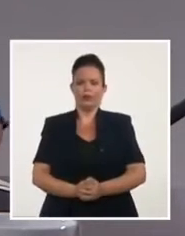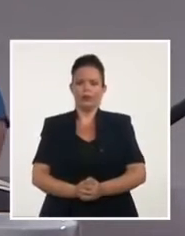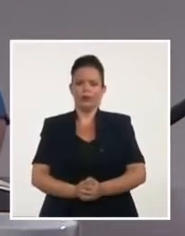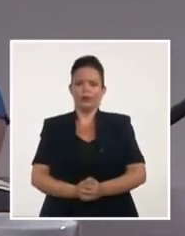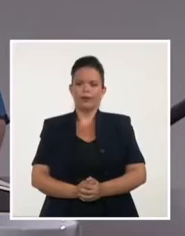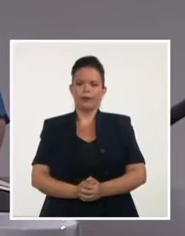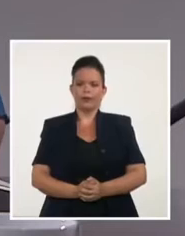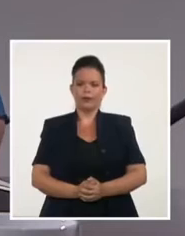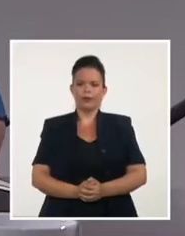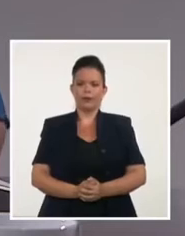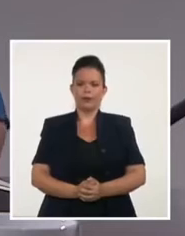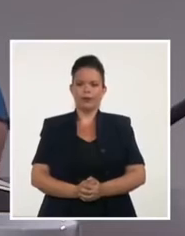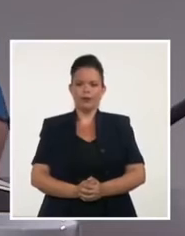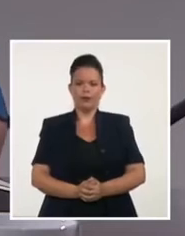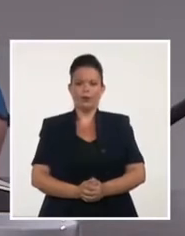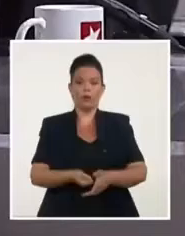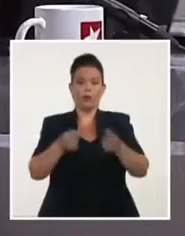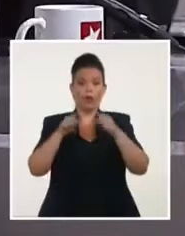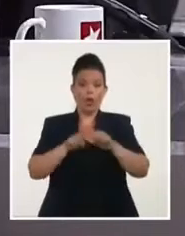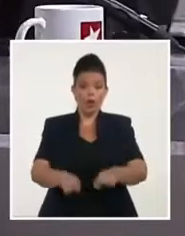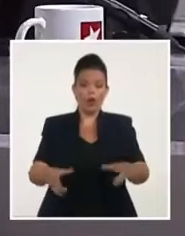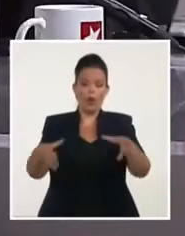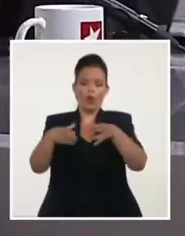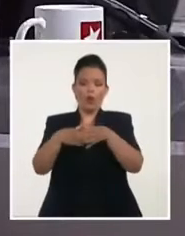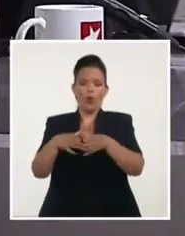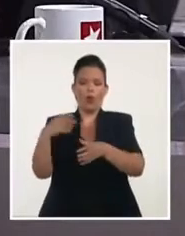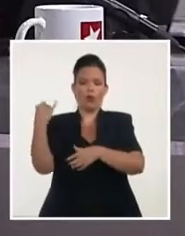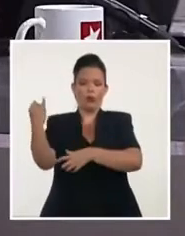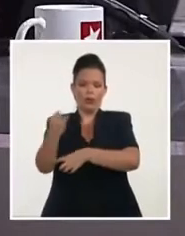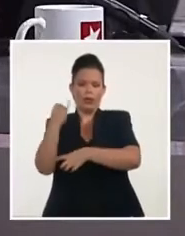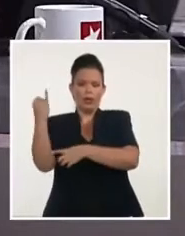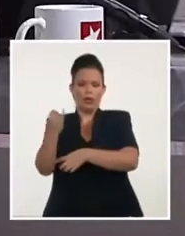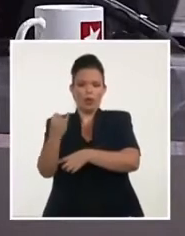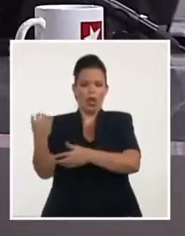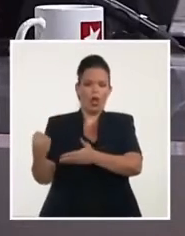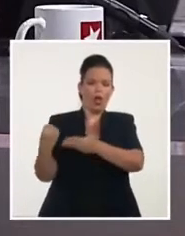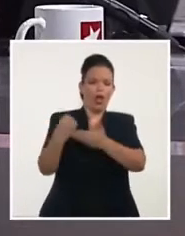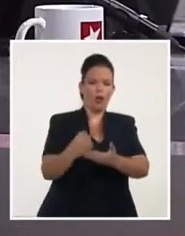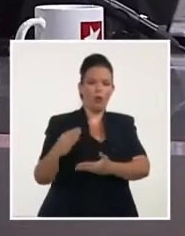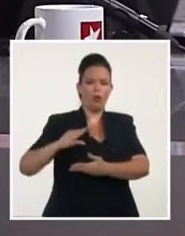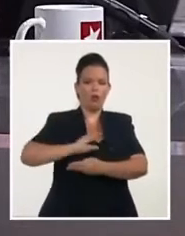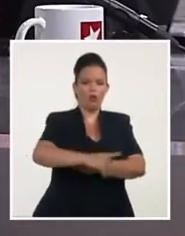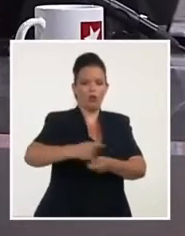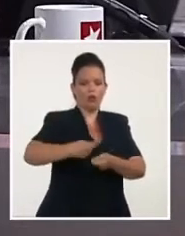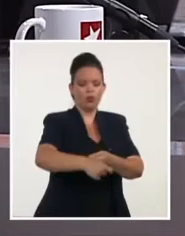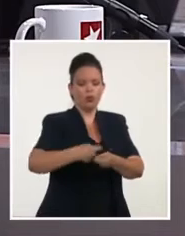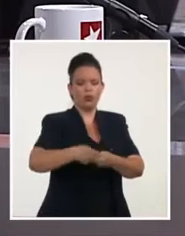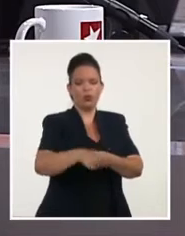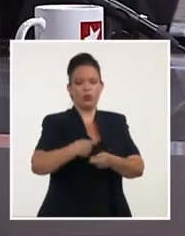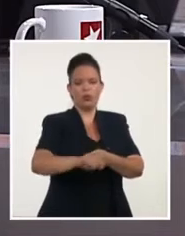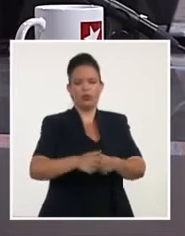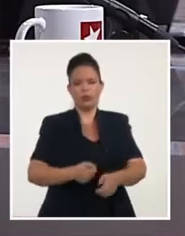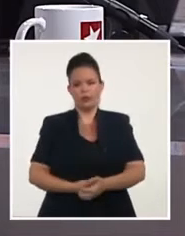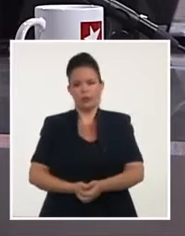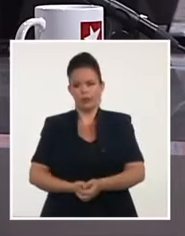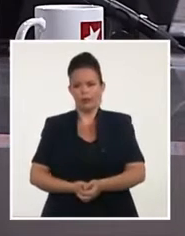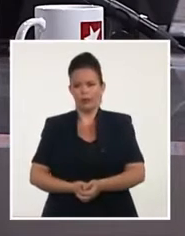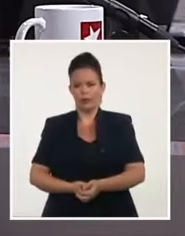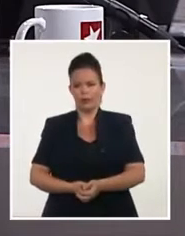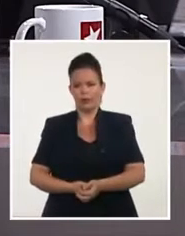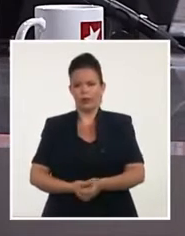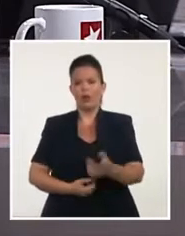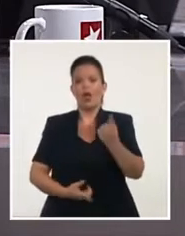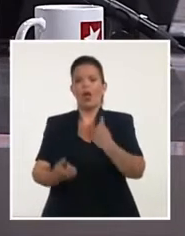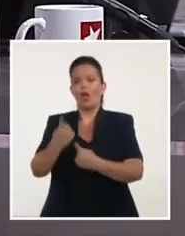una red transnacional que lo facilita. Y esto hablaba un poco también de la degradación, o sea, es echarle la culpa al gobierno, de mostrarlo como